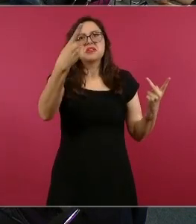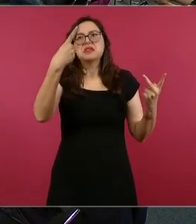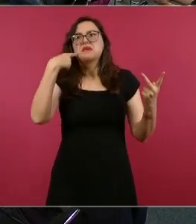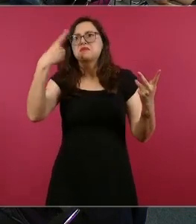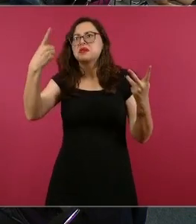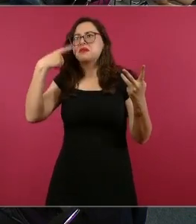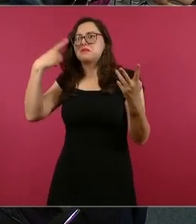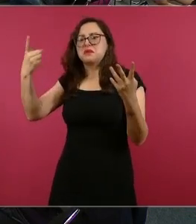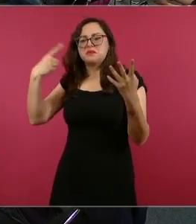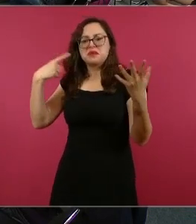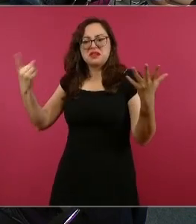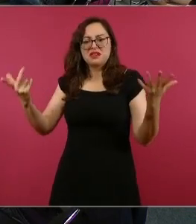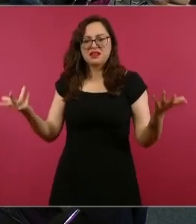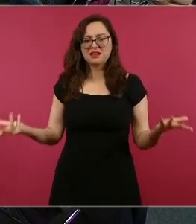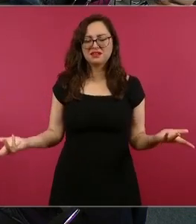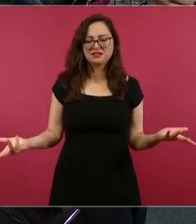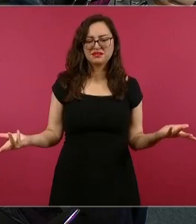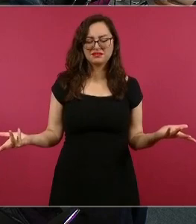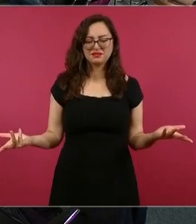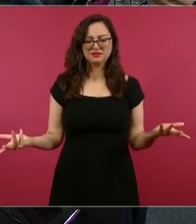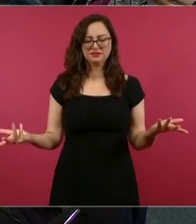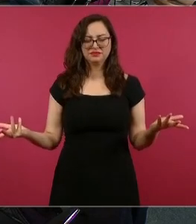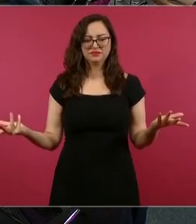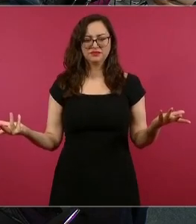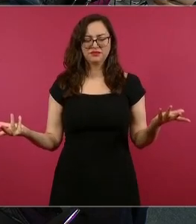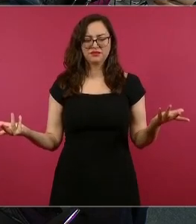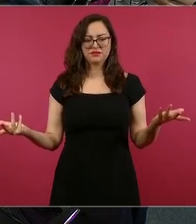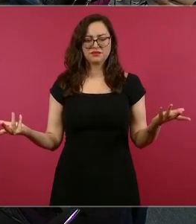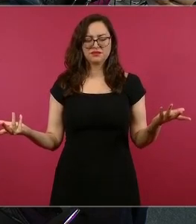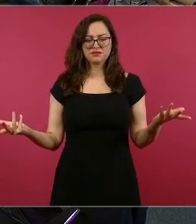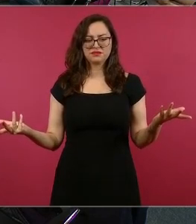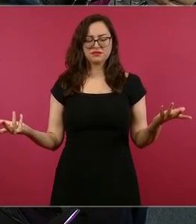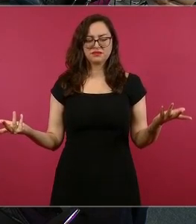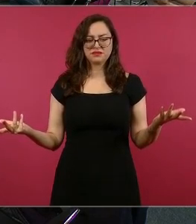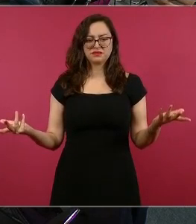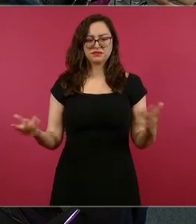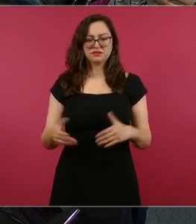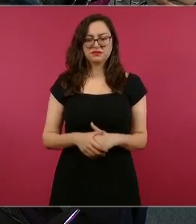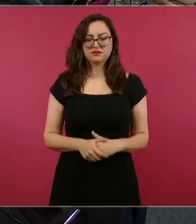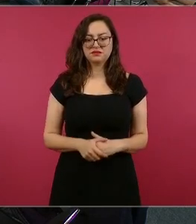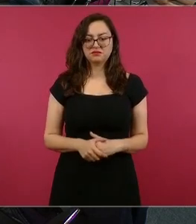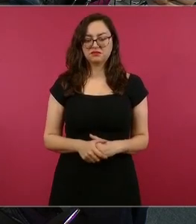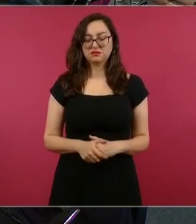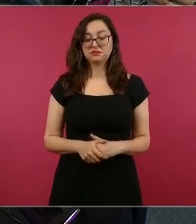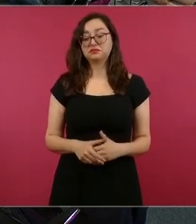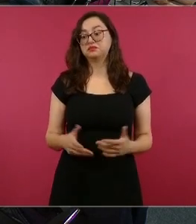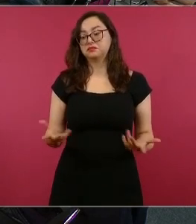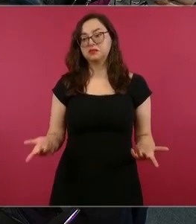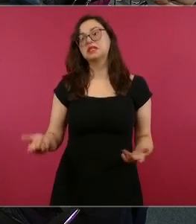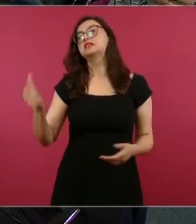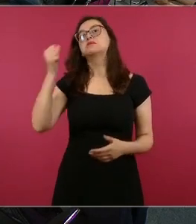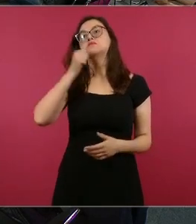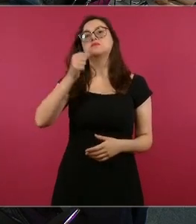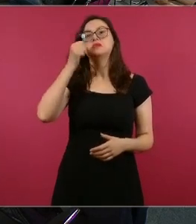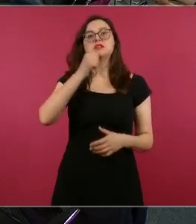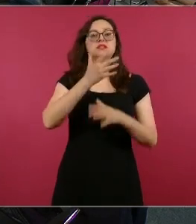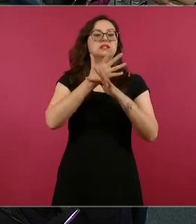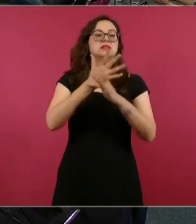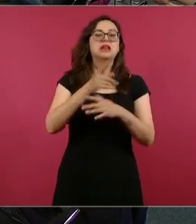nunca han escuchado de que nuestros amigos de la República Popular de